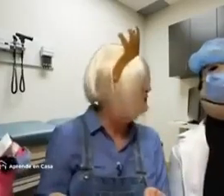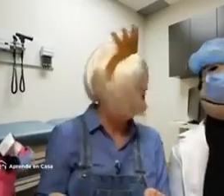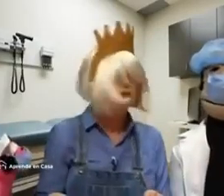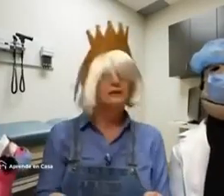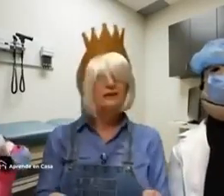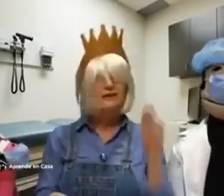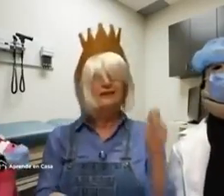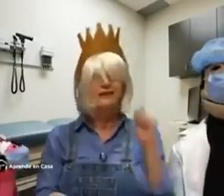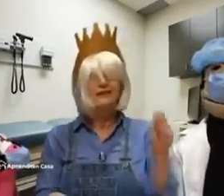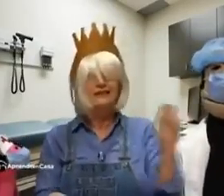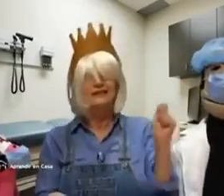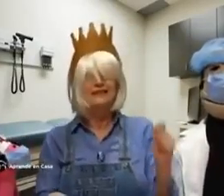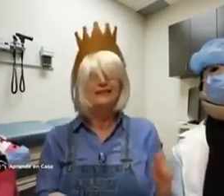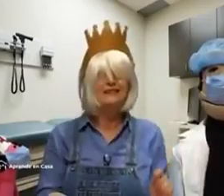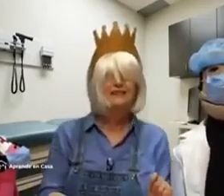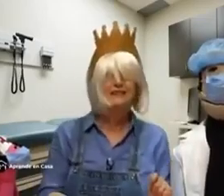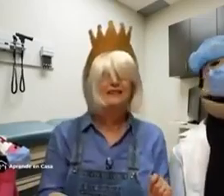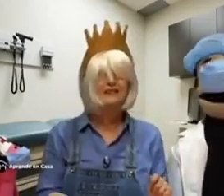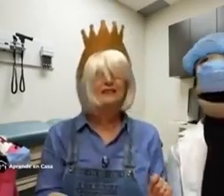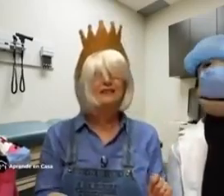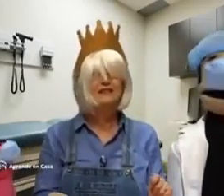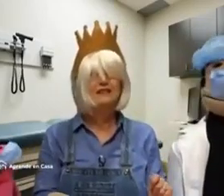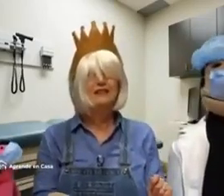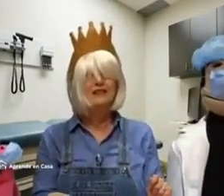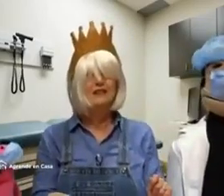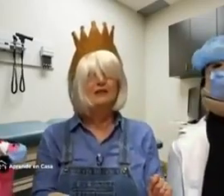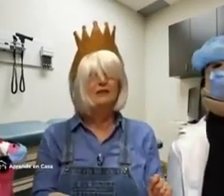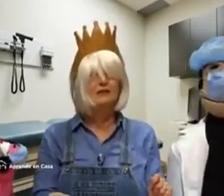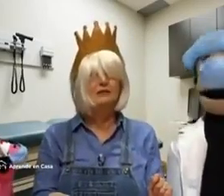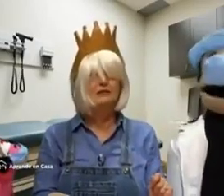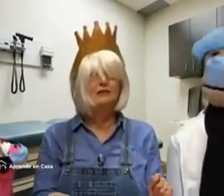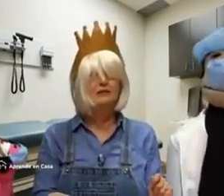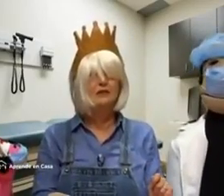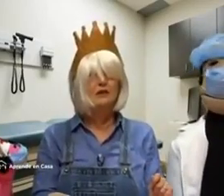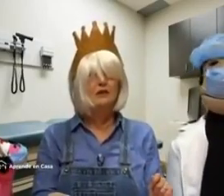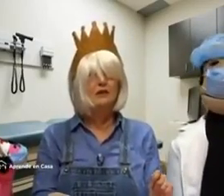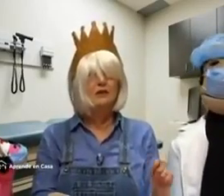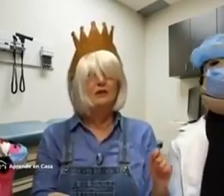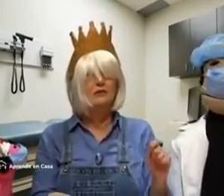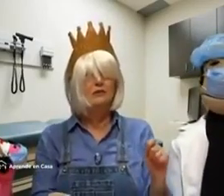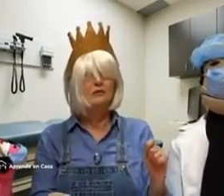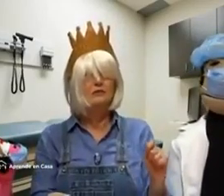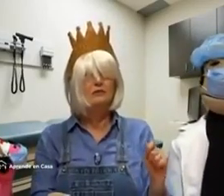Con la mano izquierda. Haga un círculo en el aire.